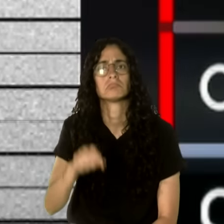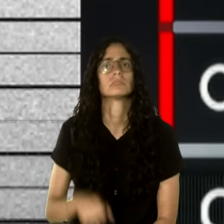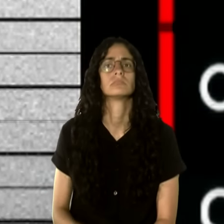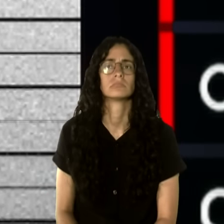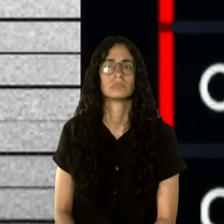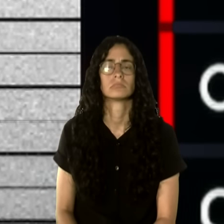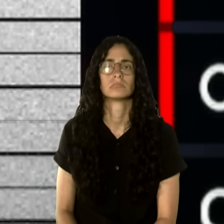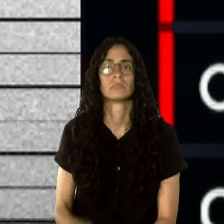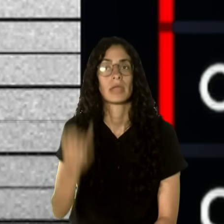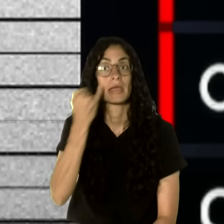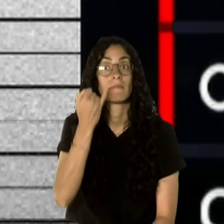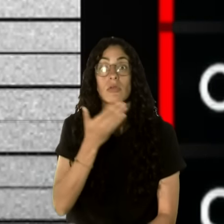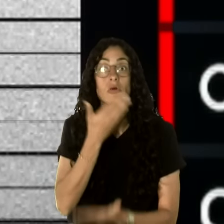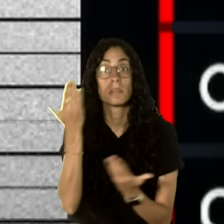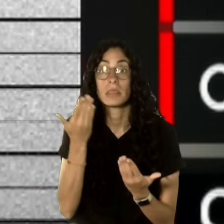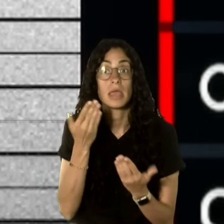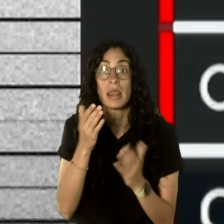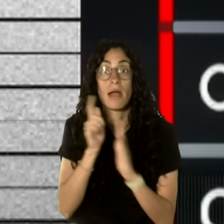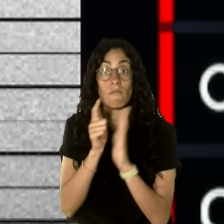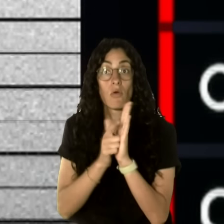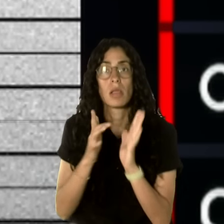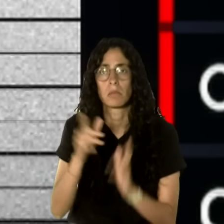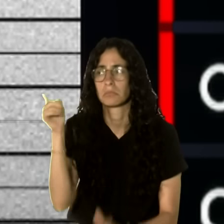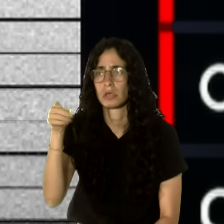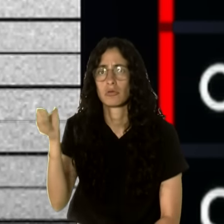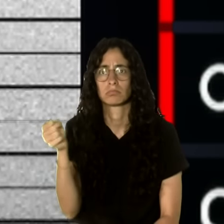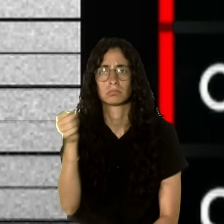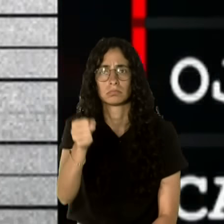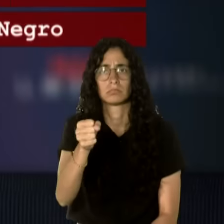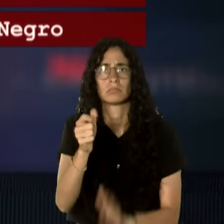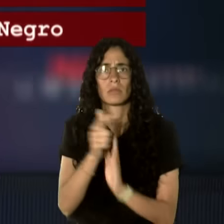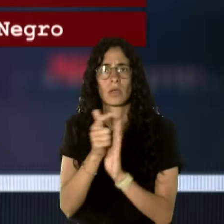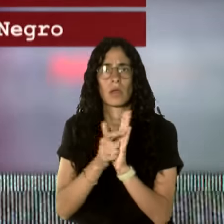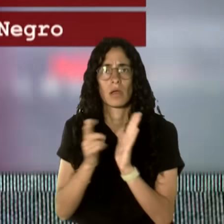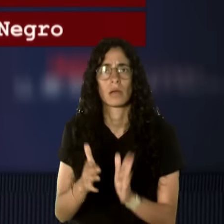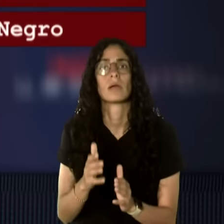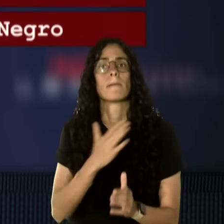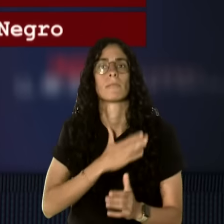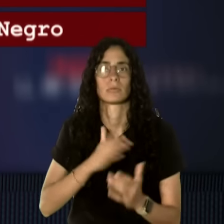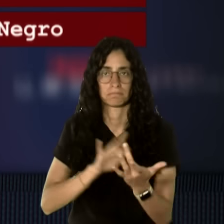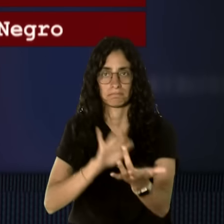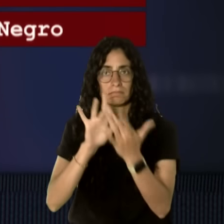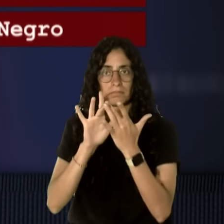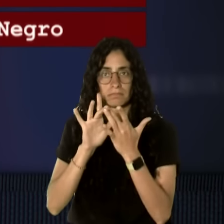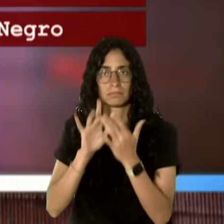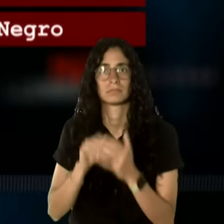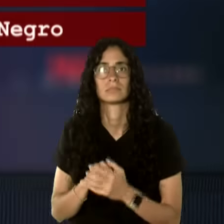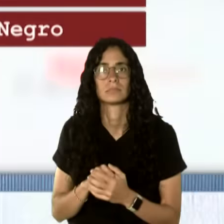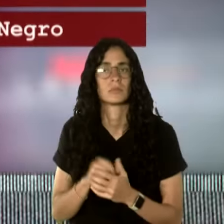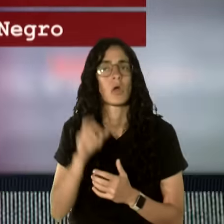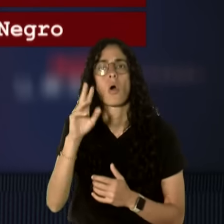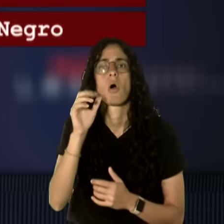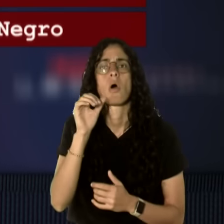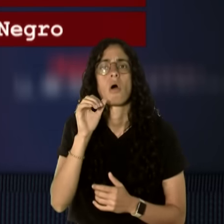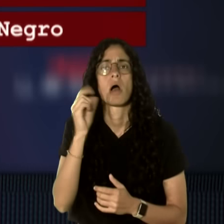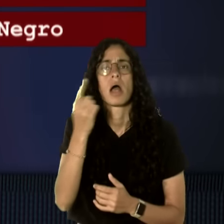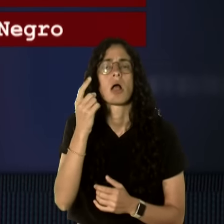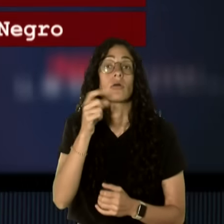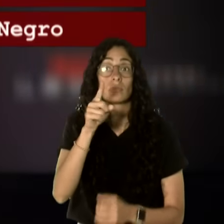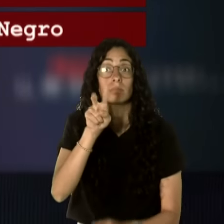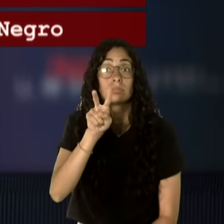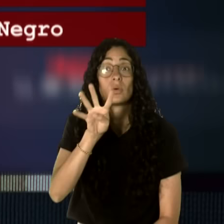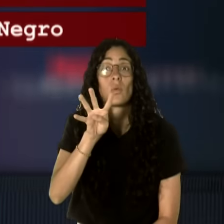entréguele se le va a conseguir uno okay pero Comunícate o alguien tú tienes 24 años